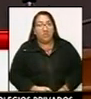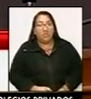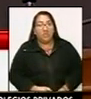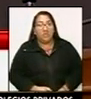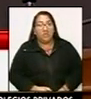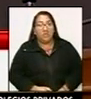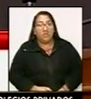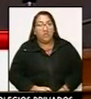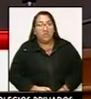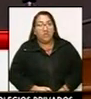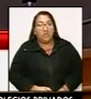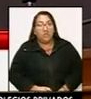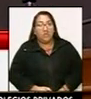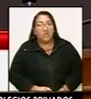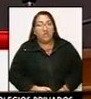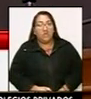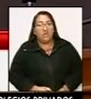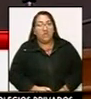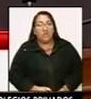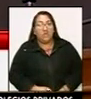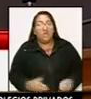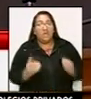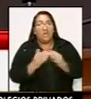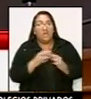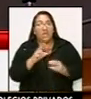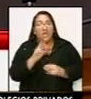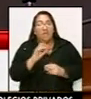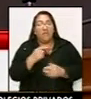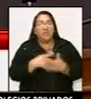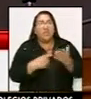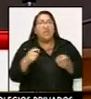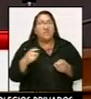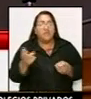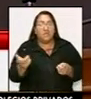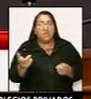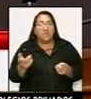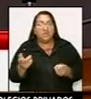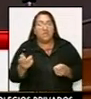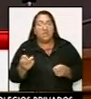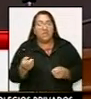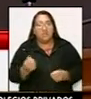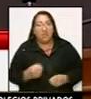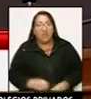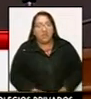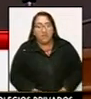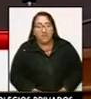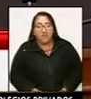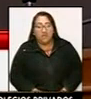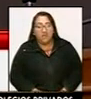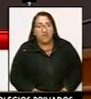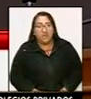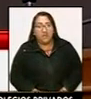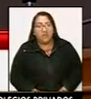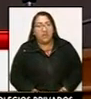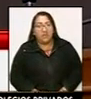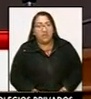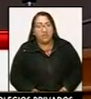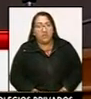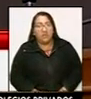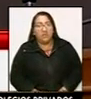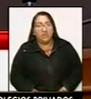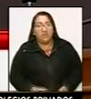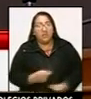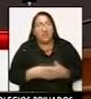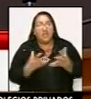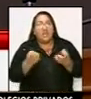preocupados en implementar casas de refugio. ¿Pero qué necesitan? Son recursos, porque los municipios no cuentan con ese presupuesto. ¿Pero